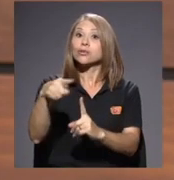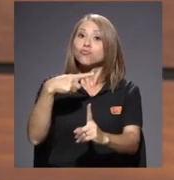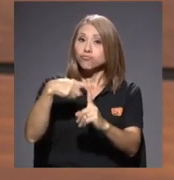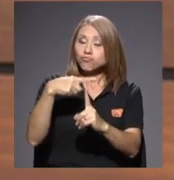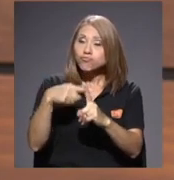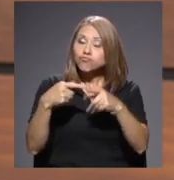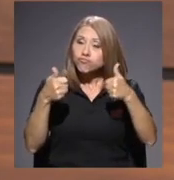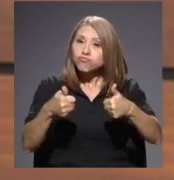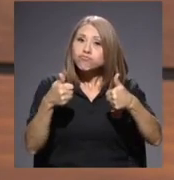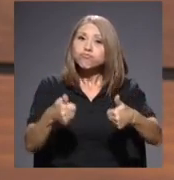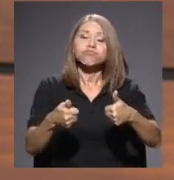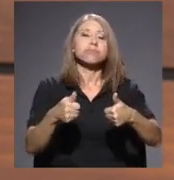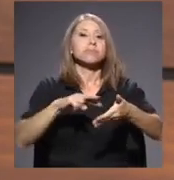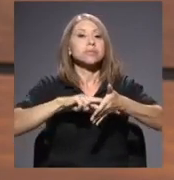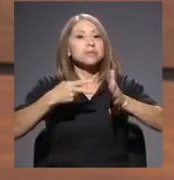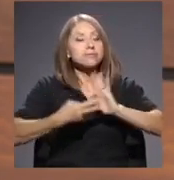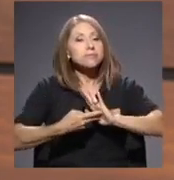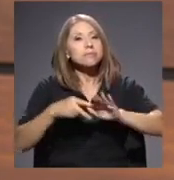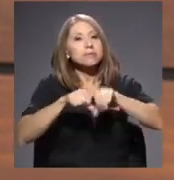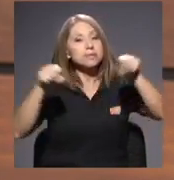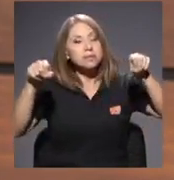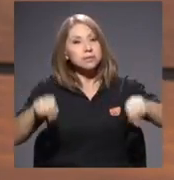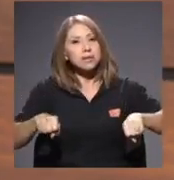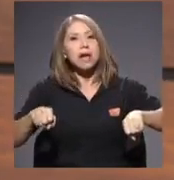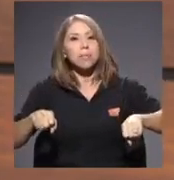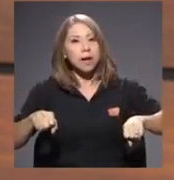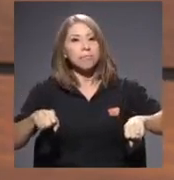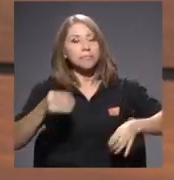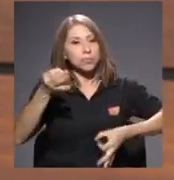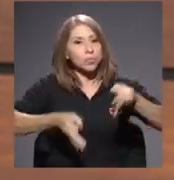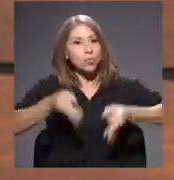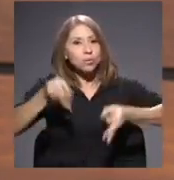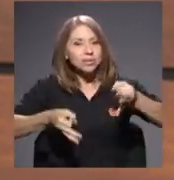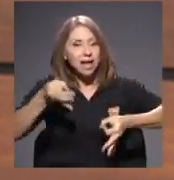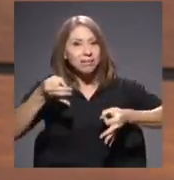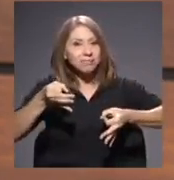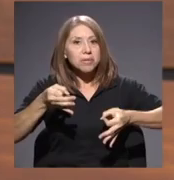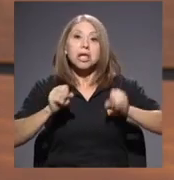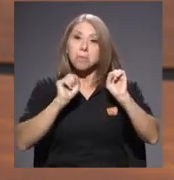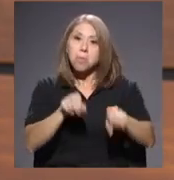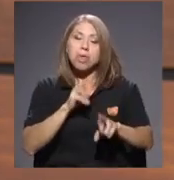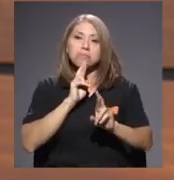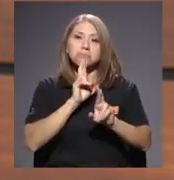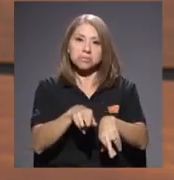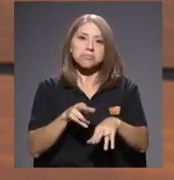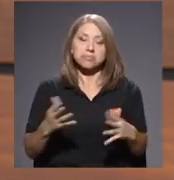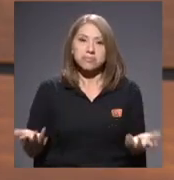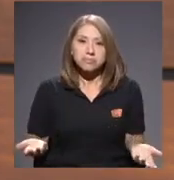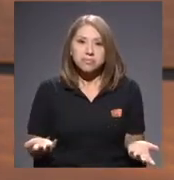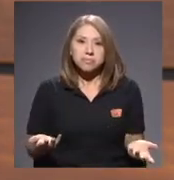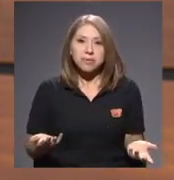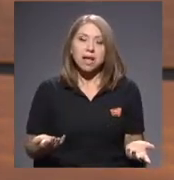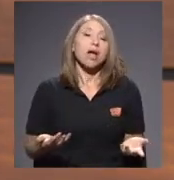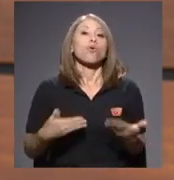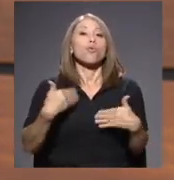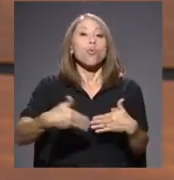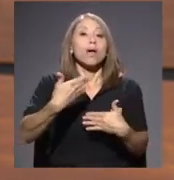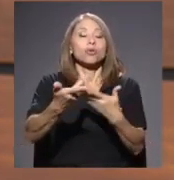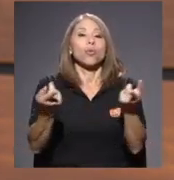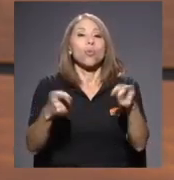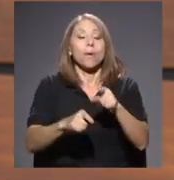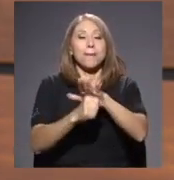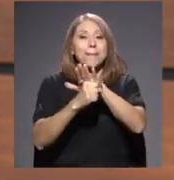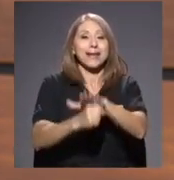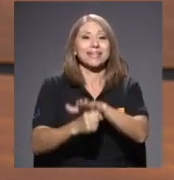habla de un sistema pues judicial que todavía es capaz de responder, ¿verdad?, frente a la presión, pero nos